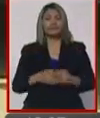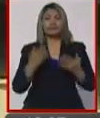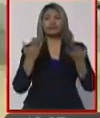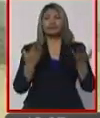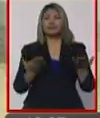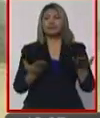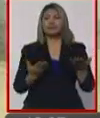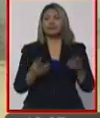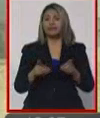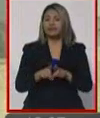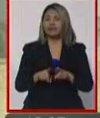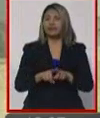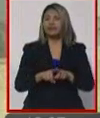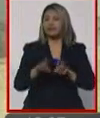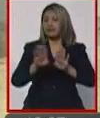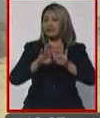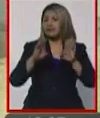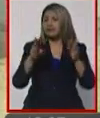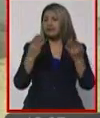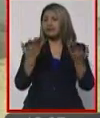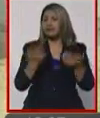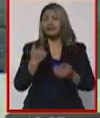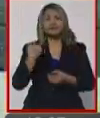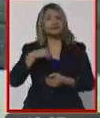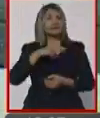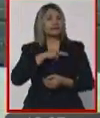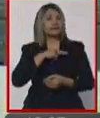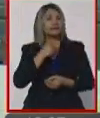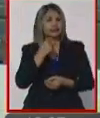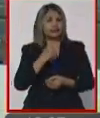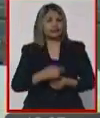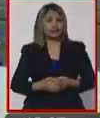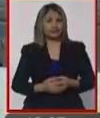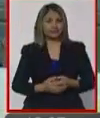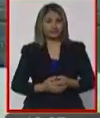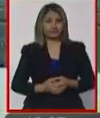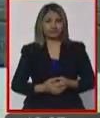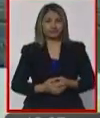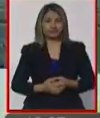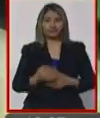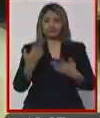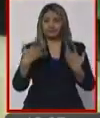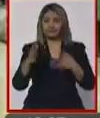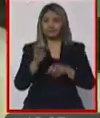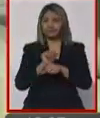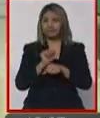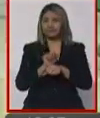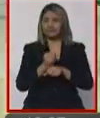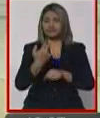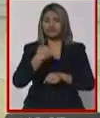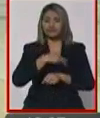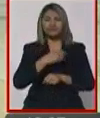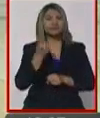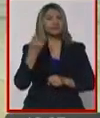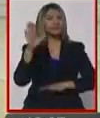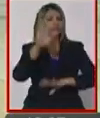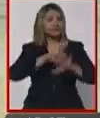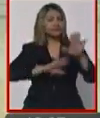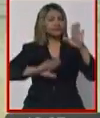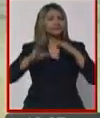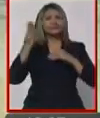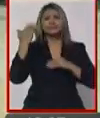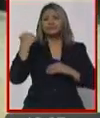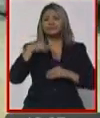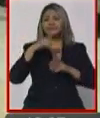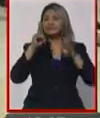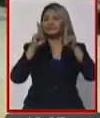hay brazos que se han abierto, de los cuales eso es lo que nosotros... lo que estamos trabajando. Nosotros estamos sumamente preocupados, ya